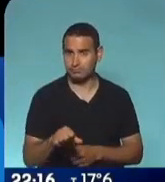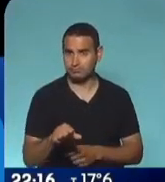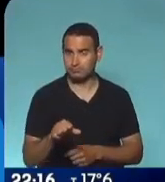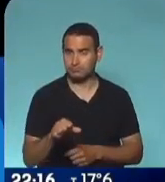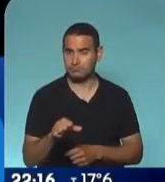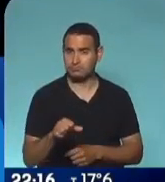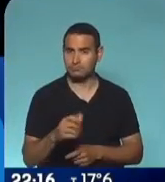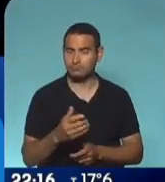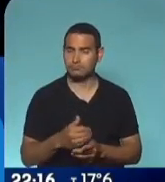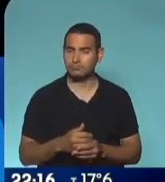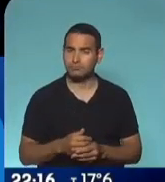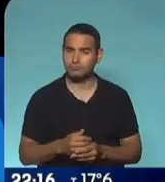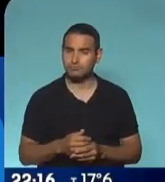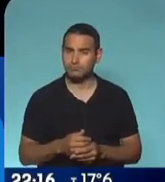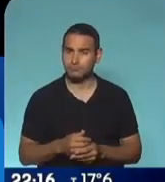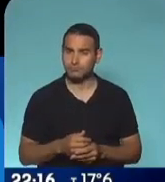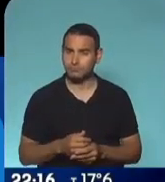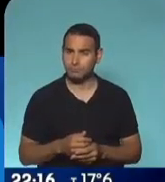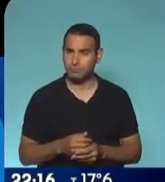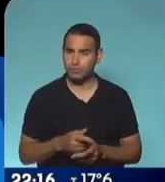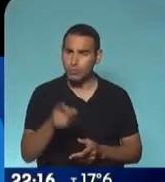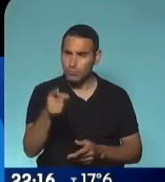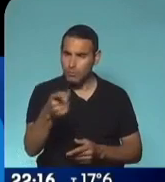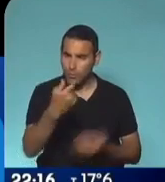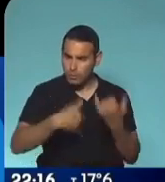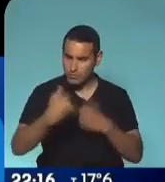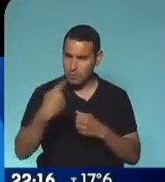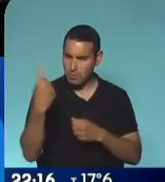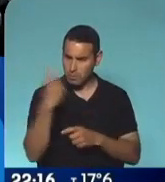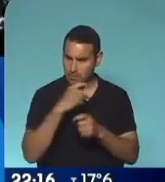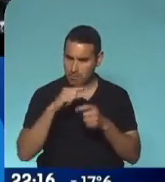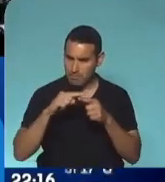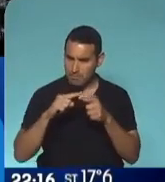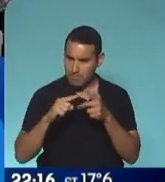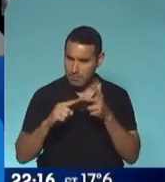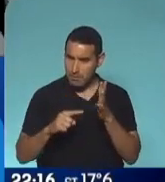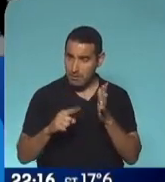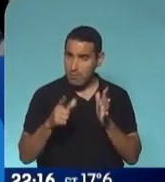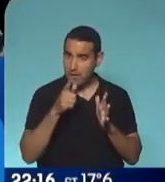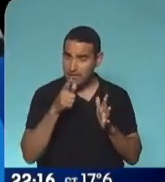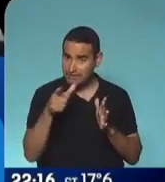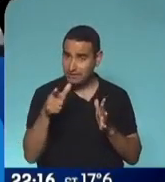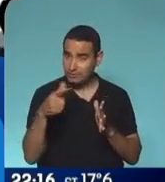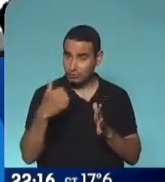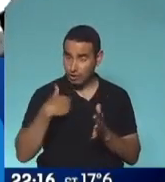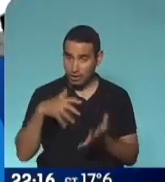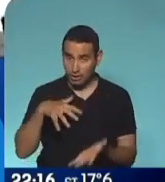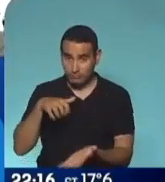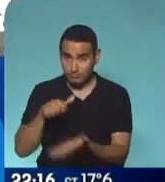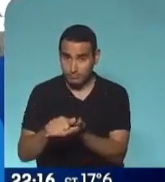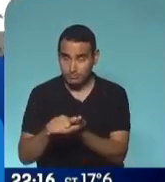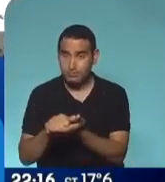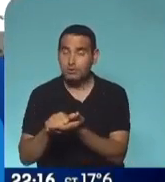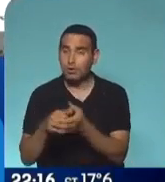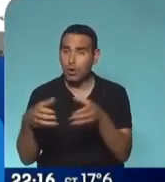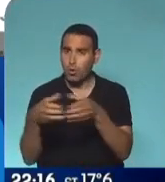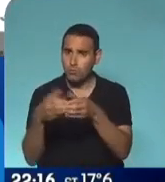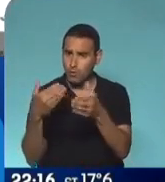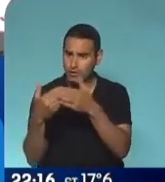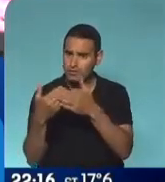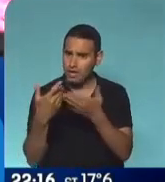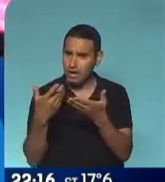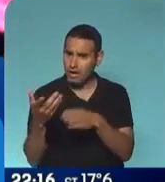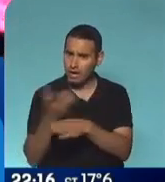mandato. ¿Dónde estaba esto? Porque pareciera que tras el golpe esta ultraderecha está muy